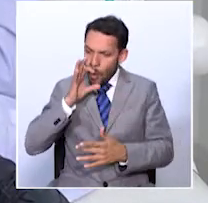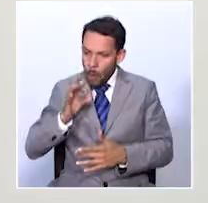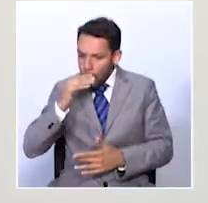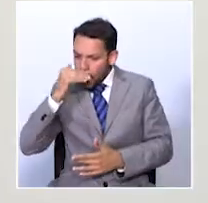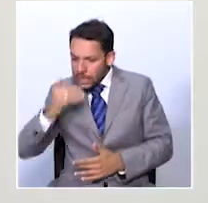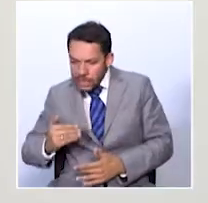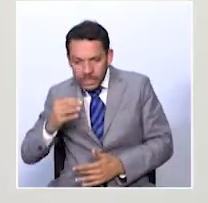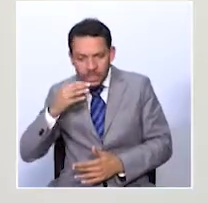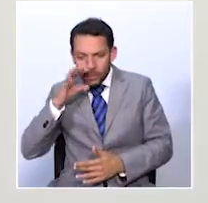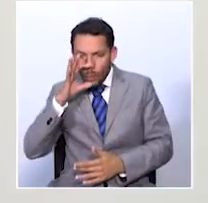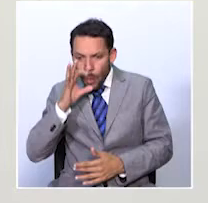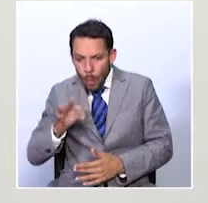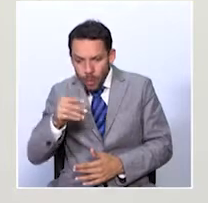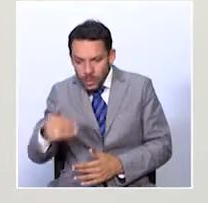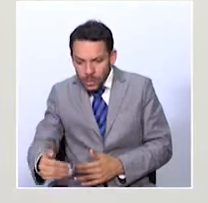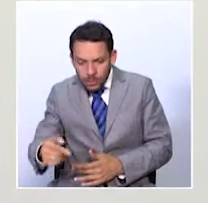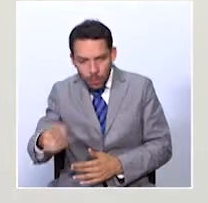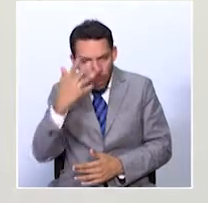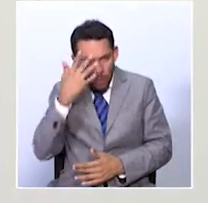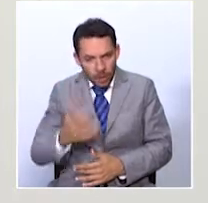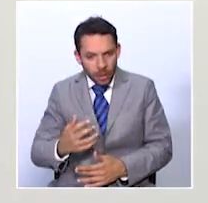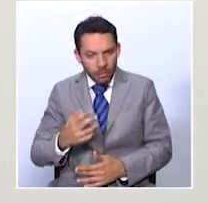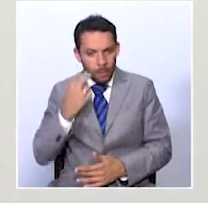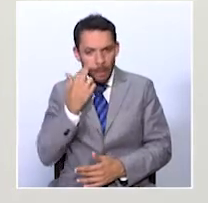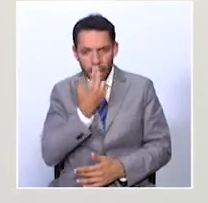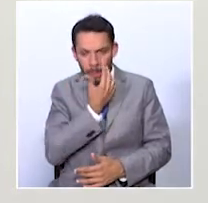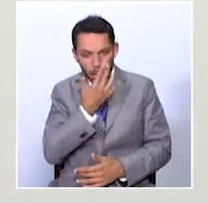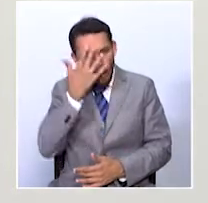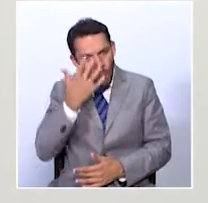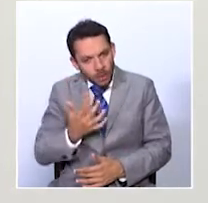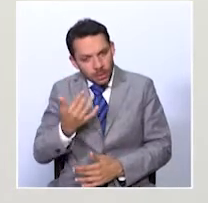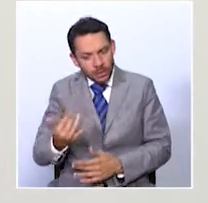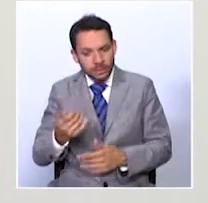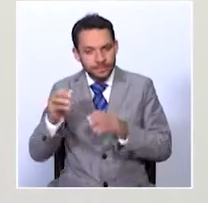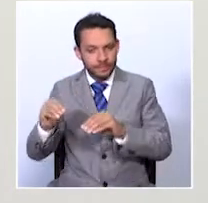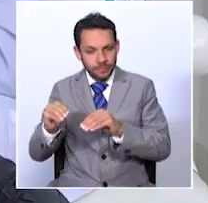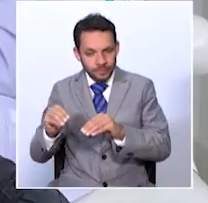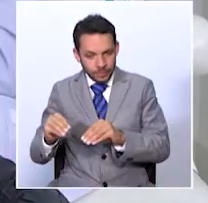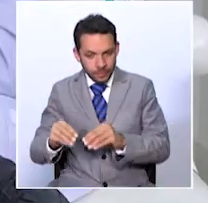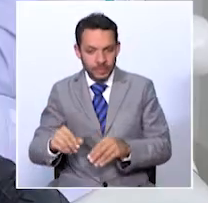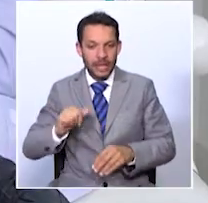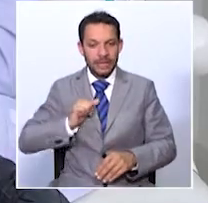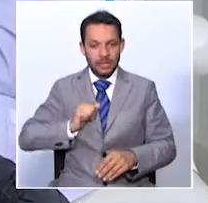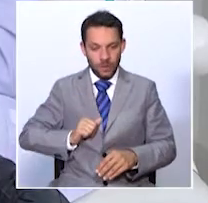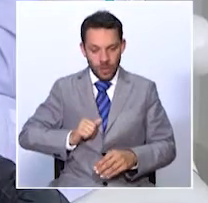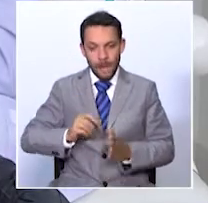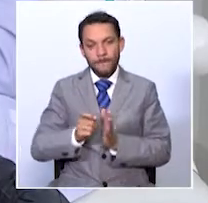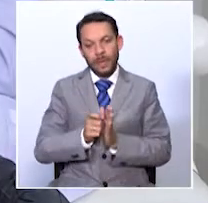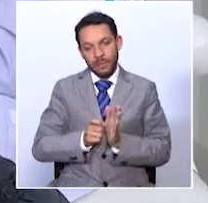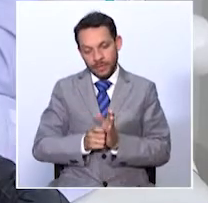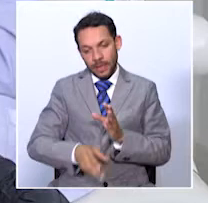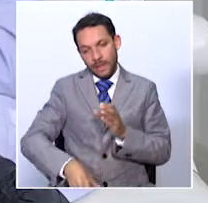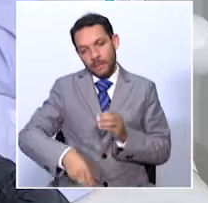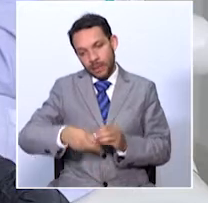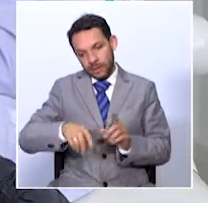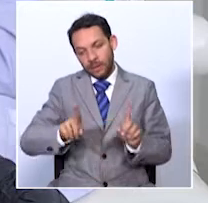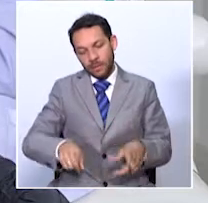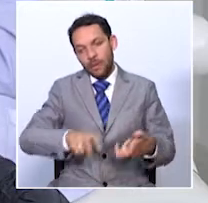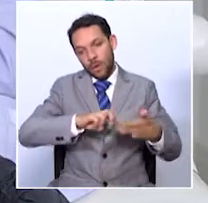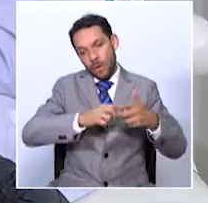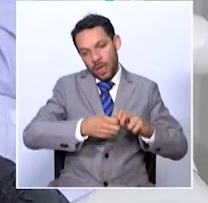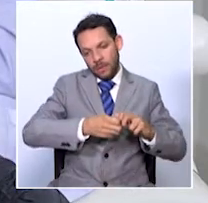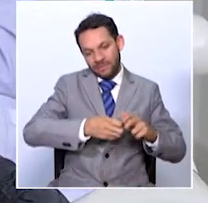problema glandular o algo así. También operamos muchos niños con esto. Después ya pues hay traumas y